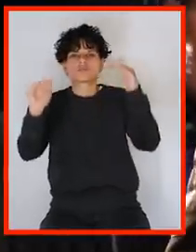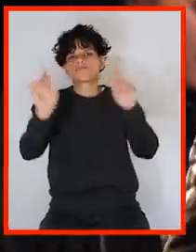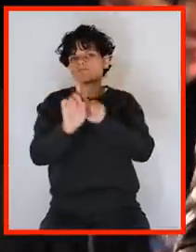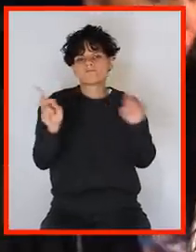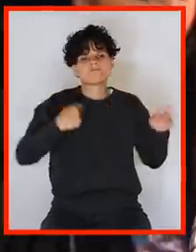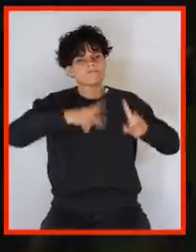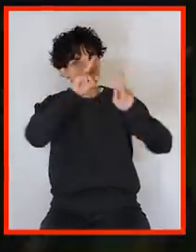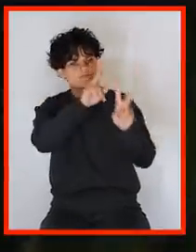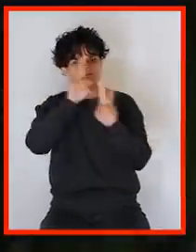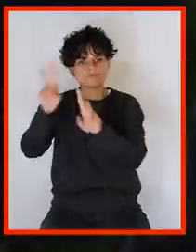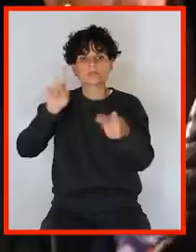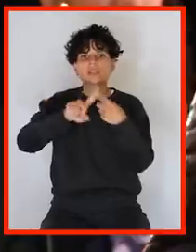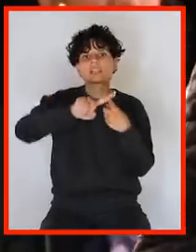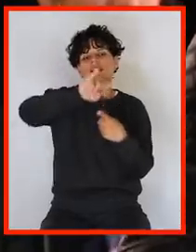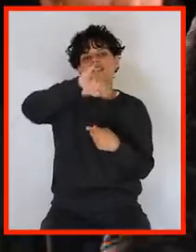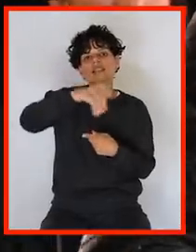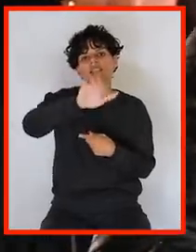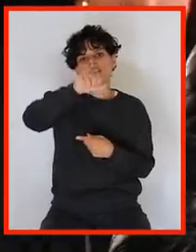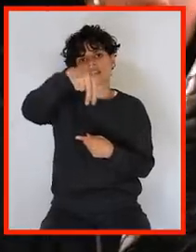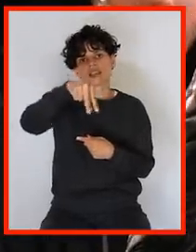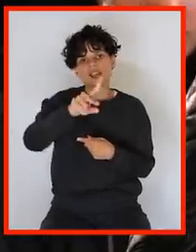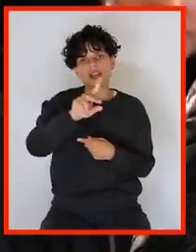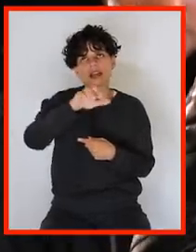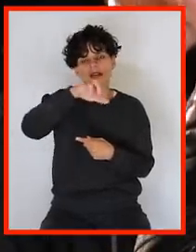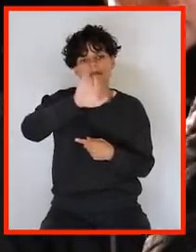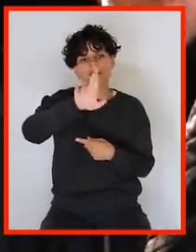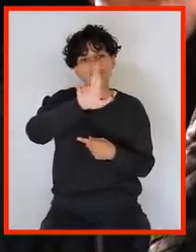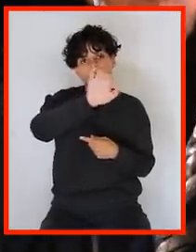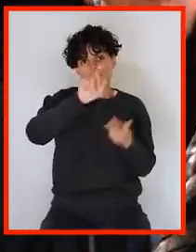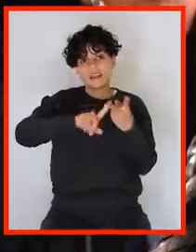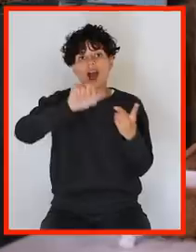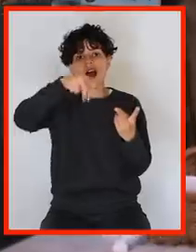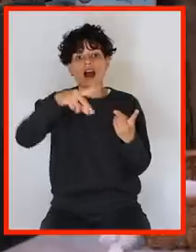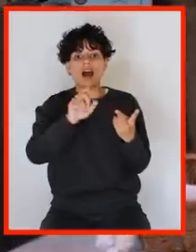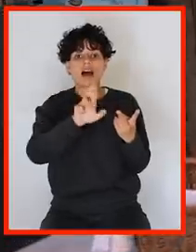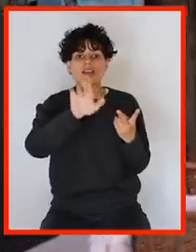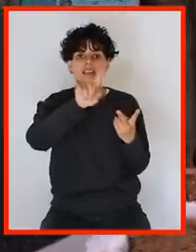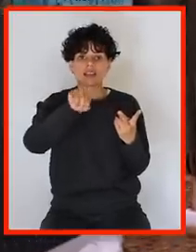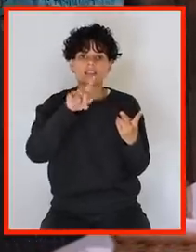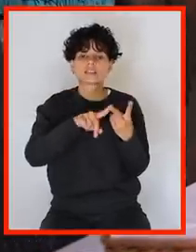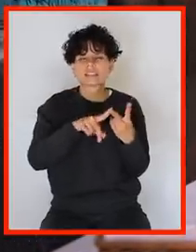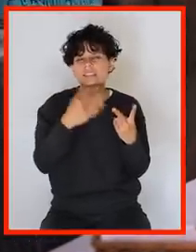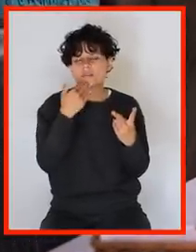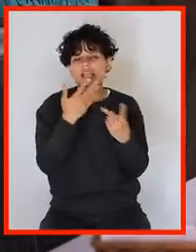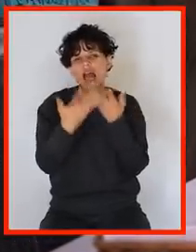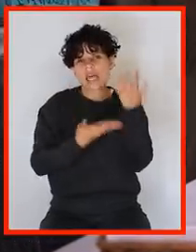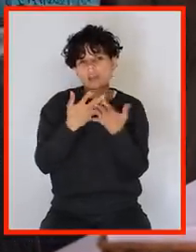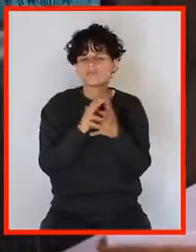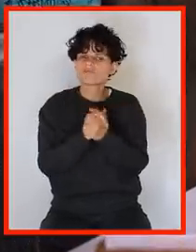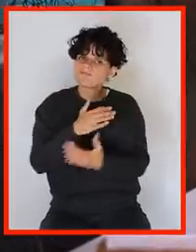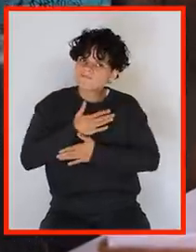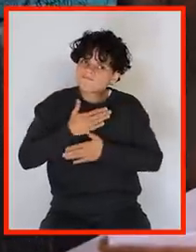ahí son pulentos los culeados. ¿Quiénes son esos? Uno se llama Jean-Pierre, y el otro se llama Andrés. Ya. Que es como el maníaco, que canta